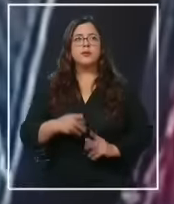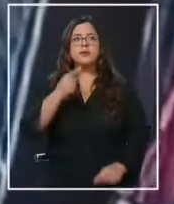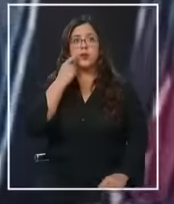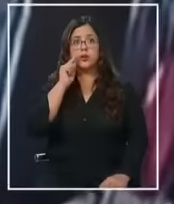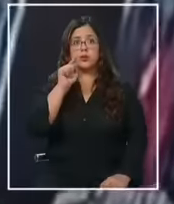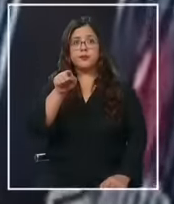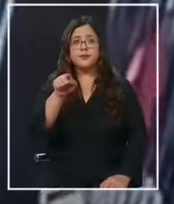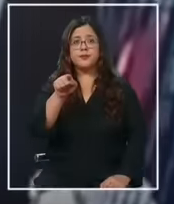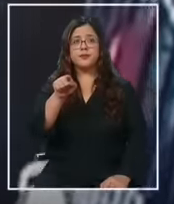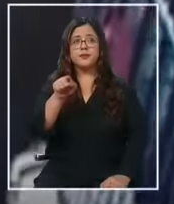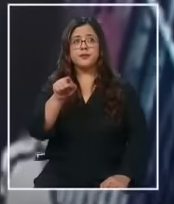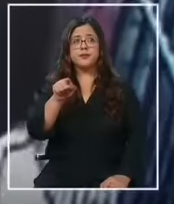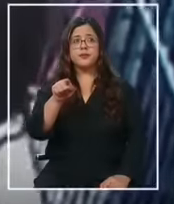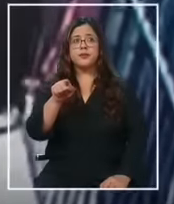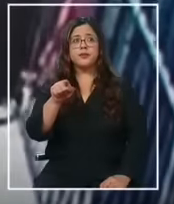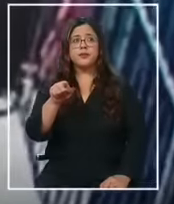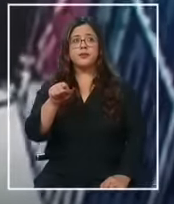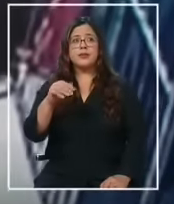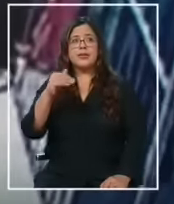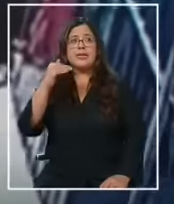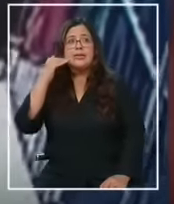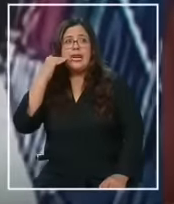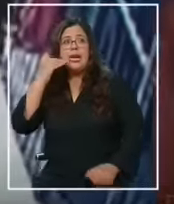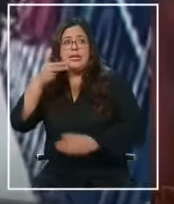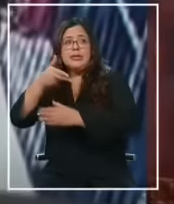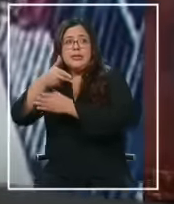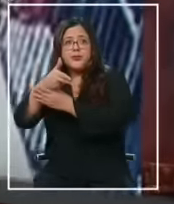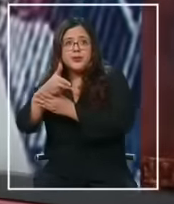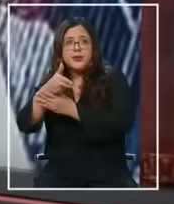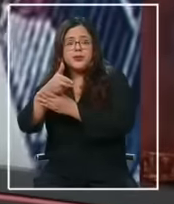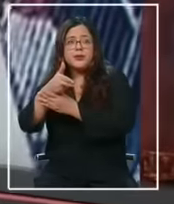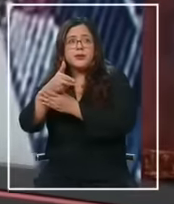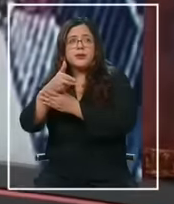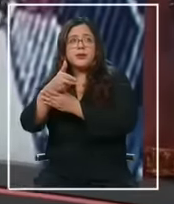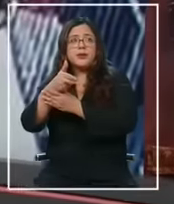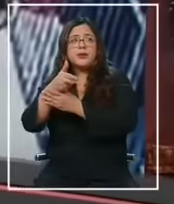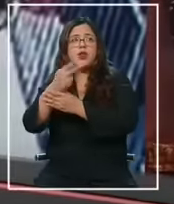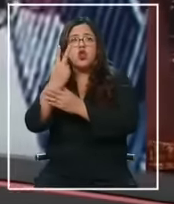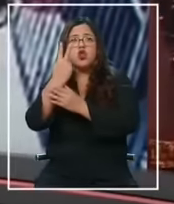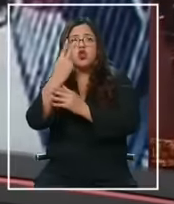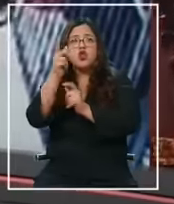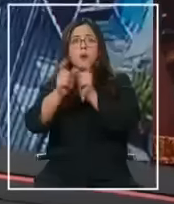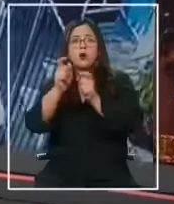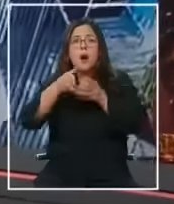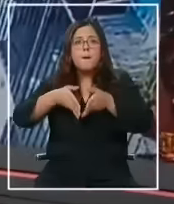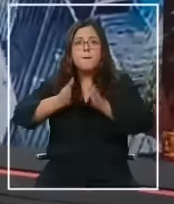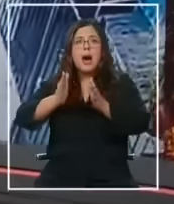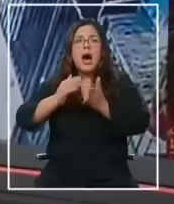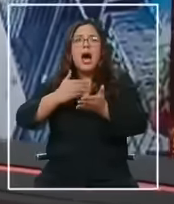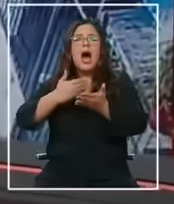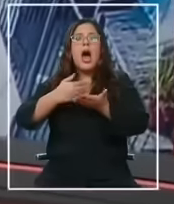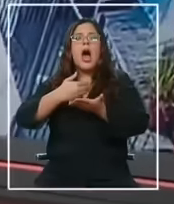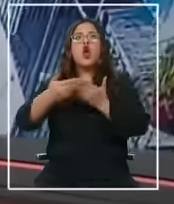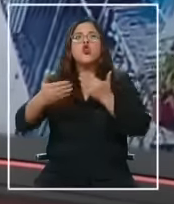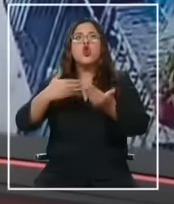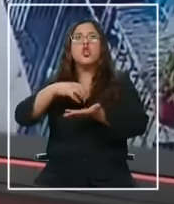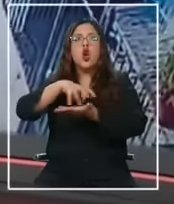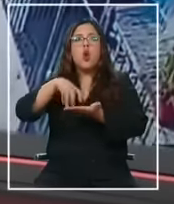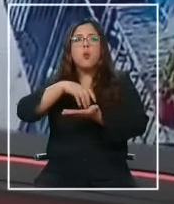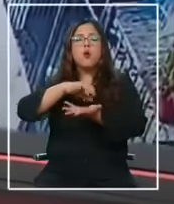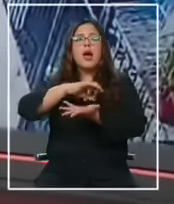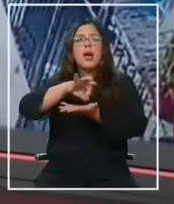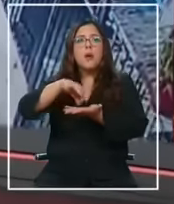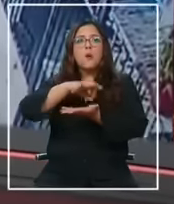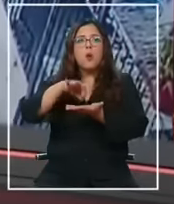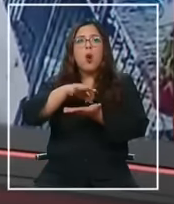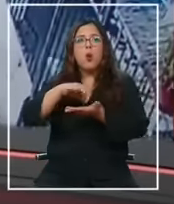Atención con estas imágenes. A punto de recibir disparos que quedaron, se quedaron dos vecinos en un pasaje en Pudahuel. En su camino se